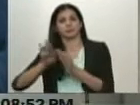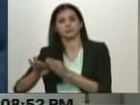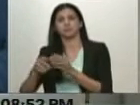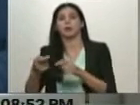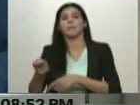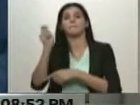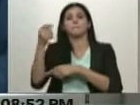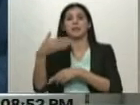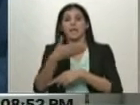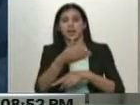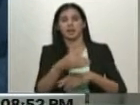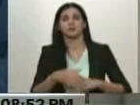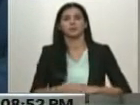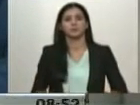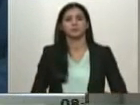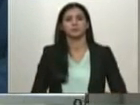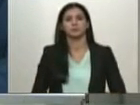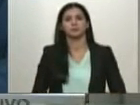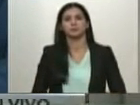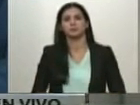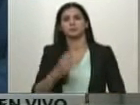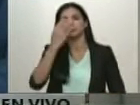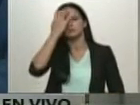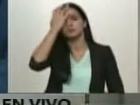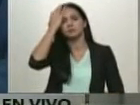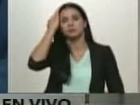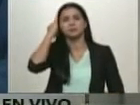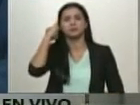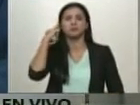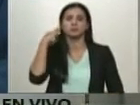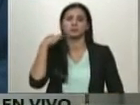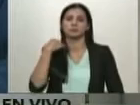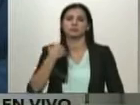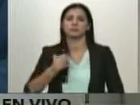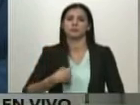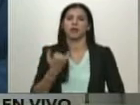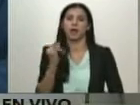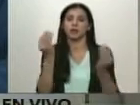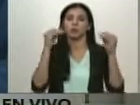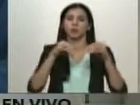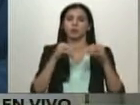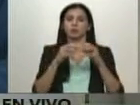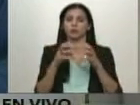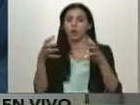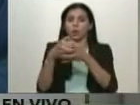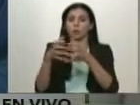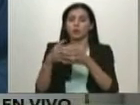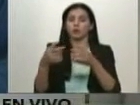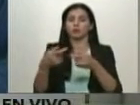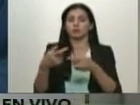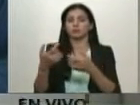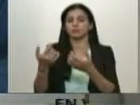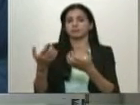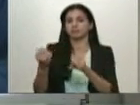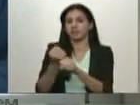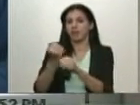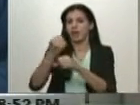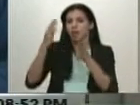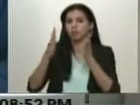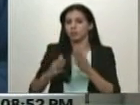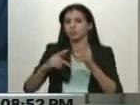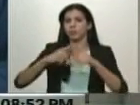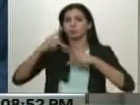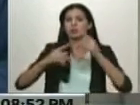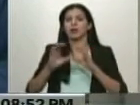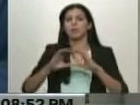pesca, bueno, un acuerdo con el sector atunero para aumentar la producción